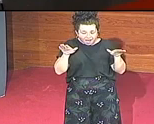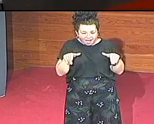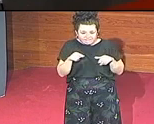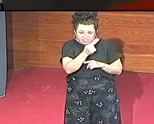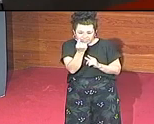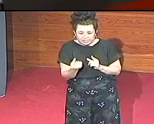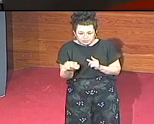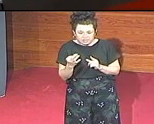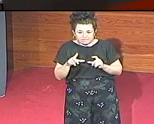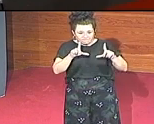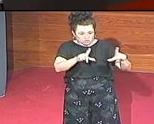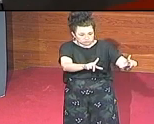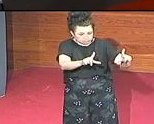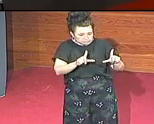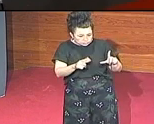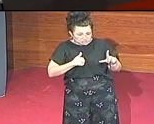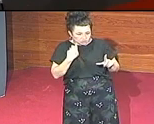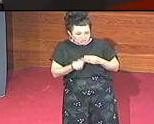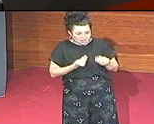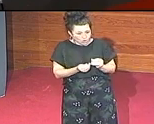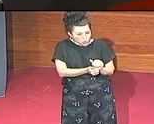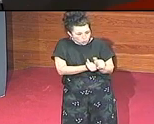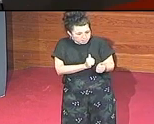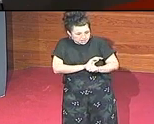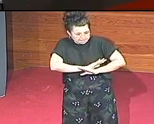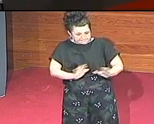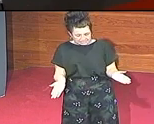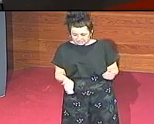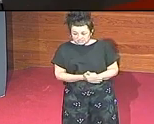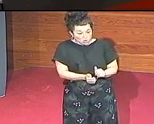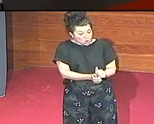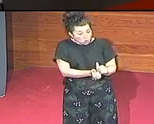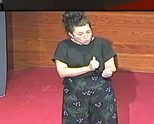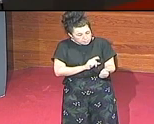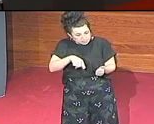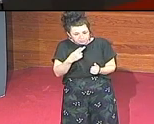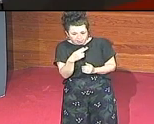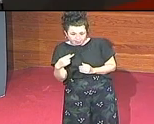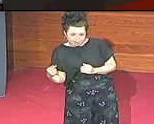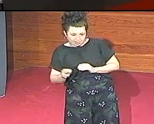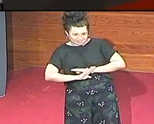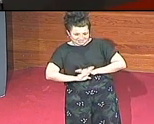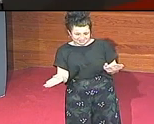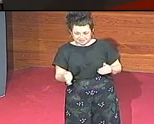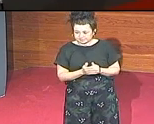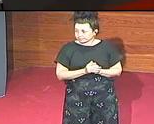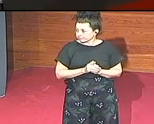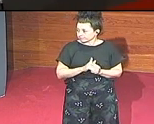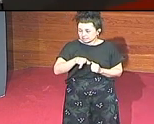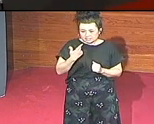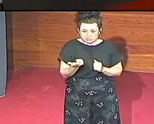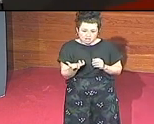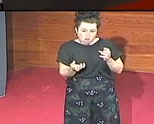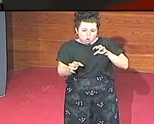y la copio y ya está entonces la copio y luego la pinto y luego hago la ya la composición